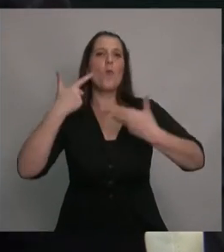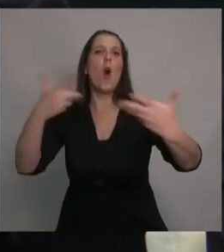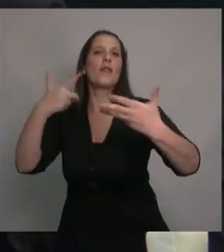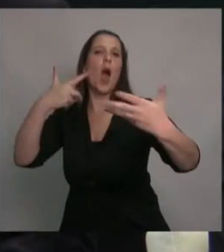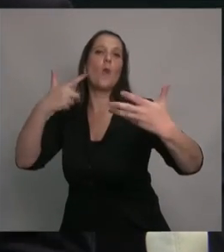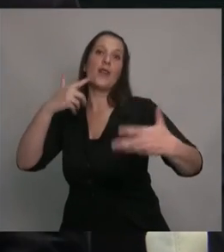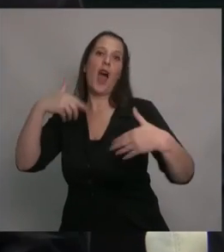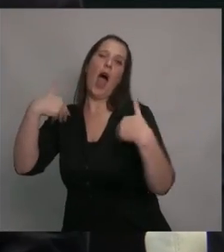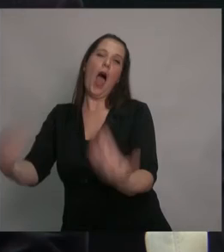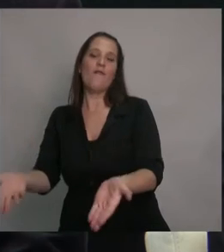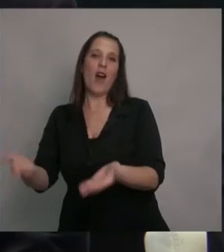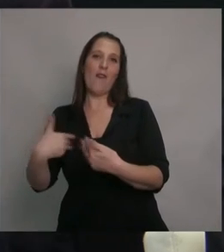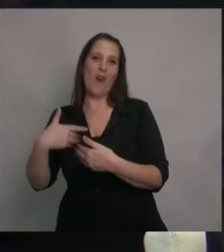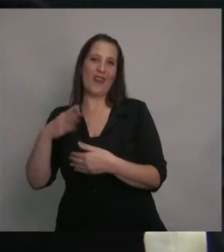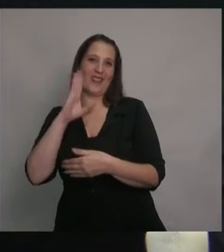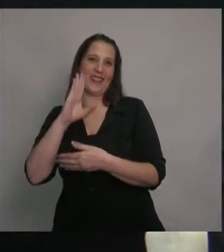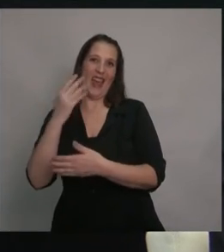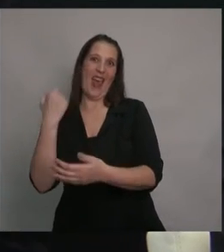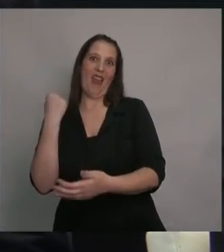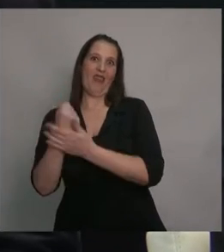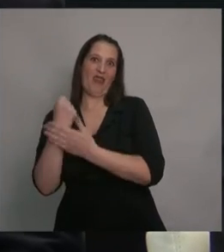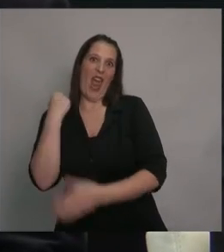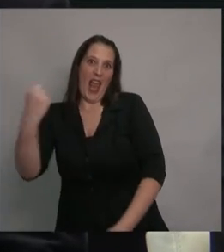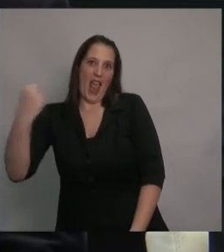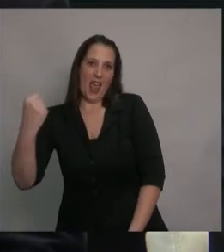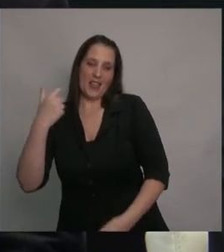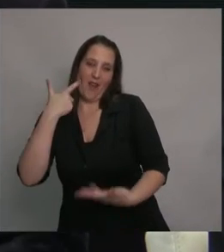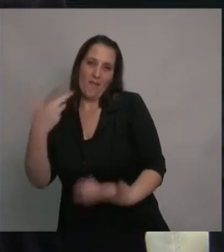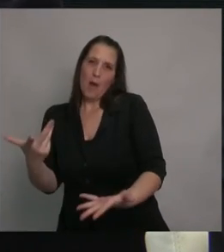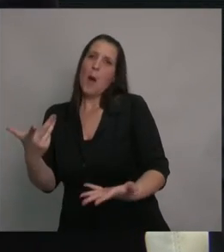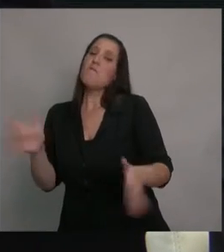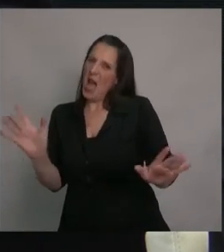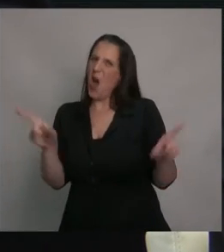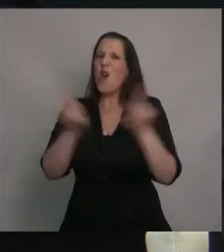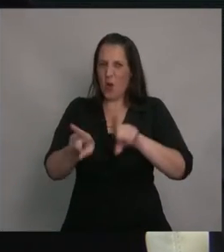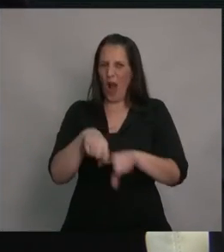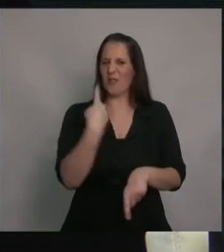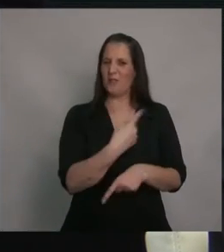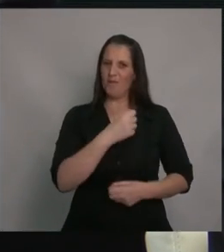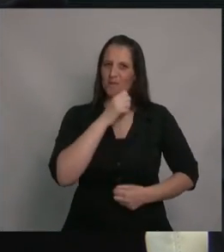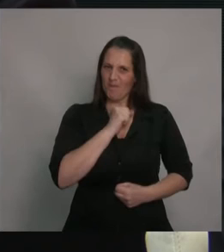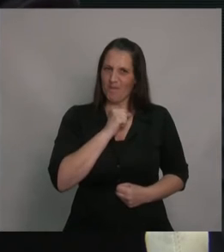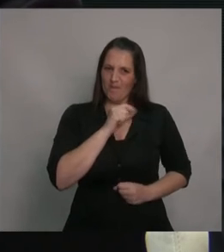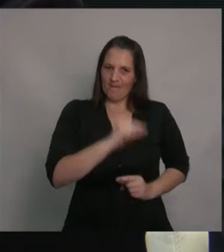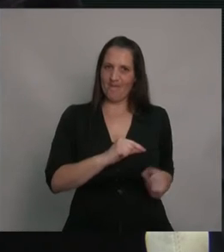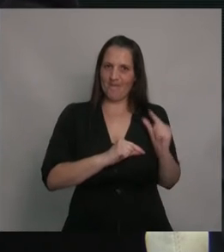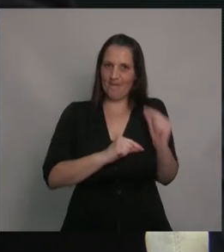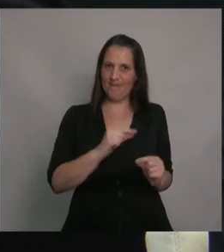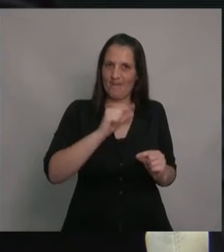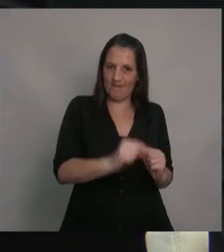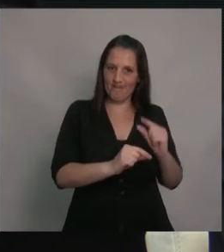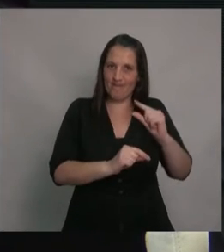Algunos pesimistas pensaron que no se podían, pero sí se pudo. Fue un trabajo de hormiguitas, un